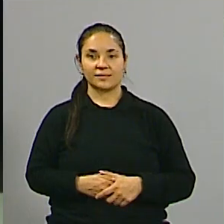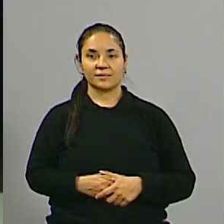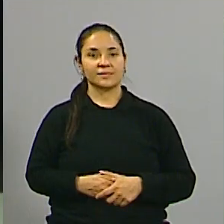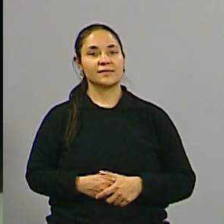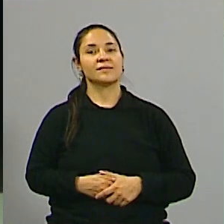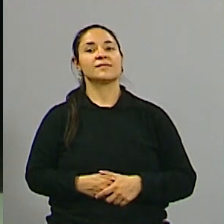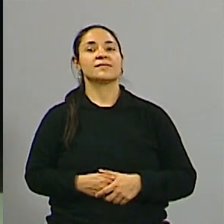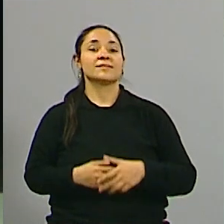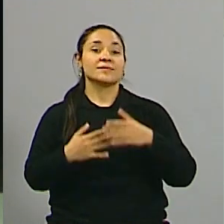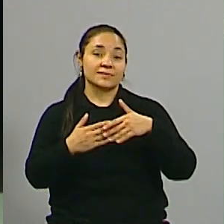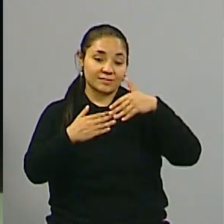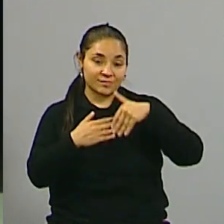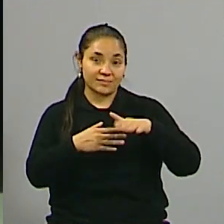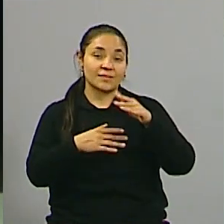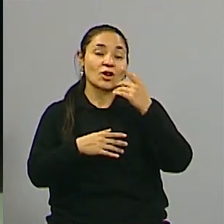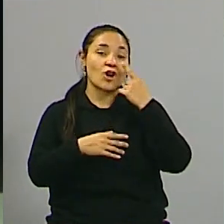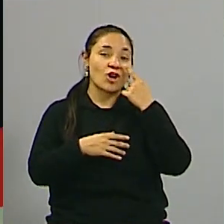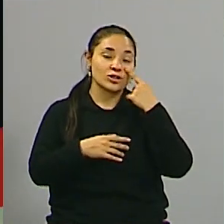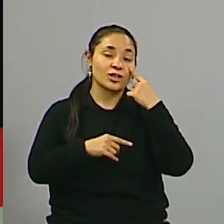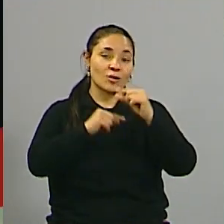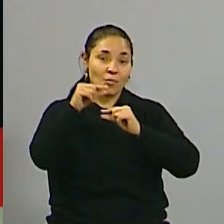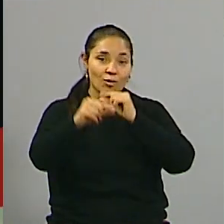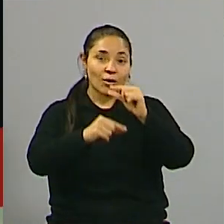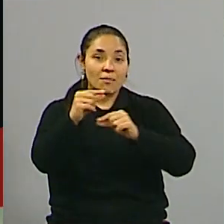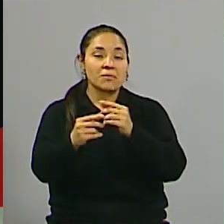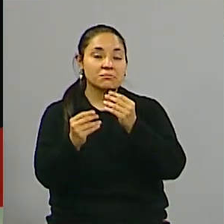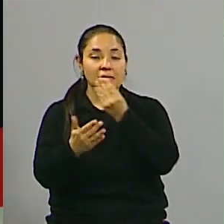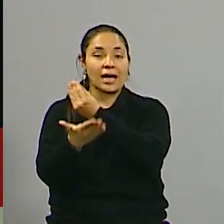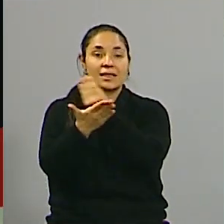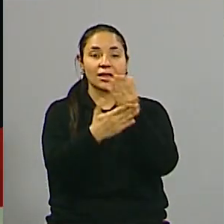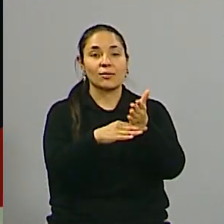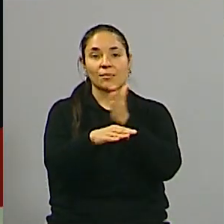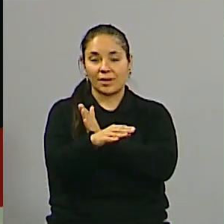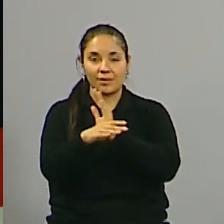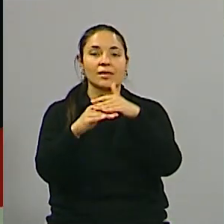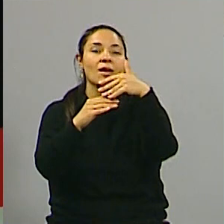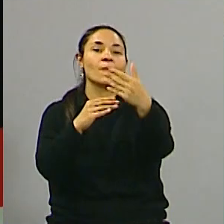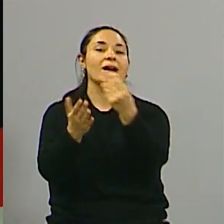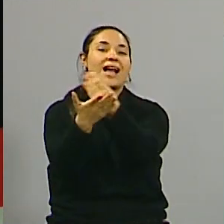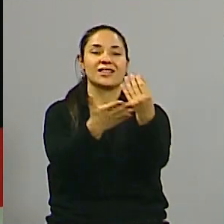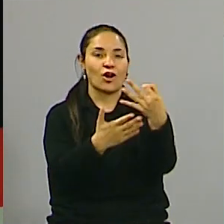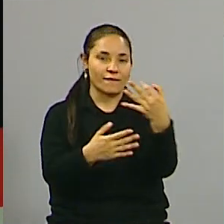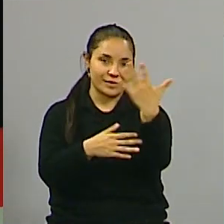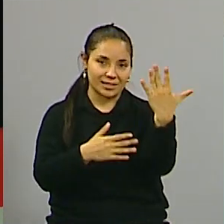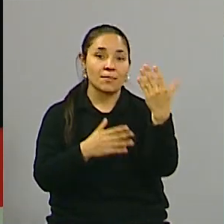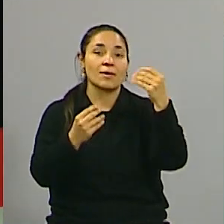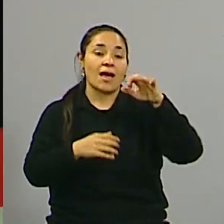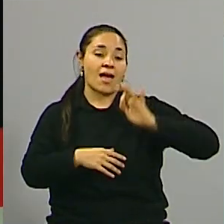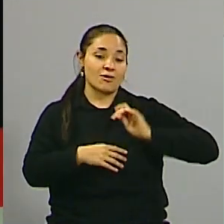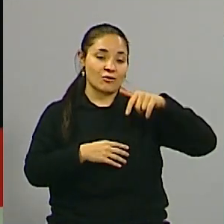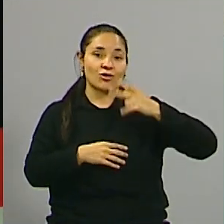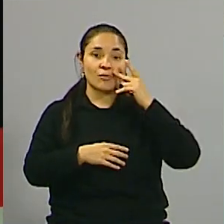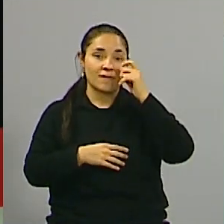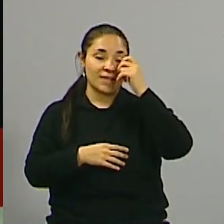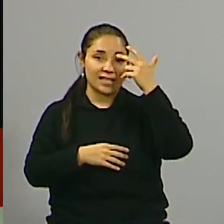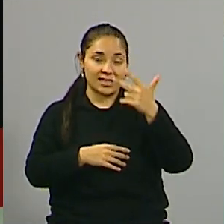Y en la medida de lo posible vamos a ir conociendo los precandidatos, después los candidatos, porque tenemos un año bastante especial en este 2023 aquí